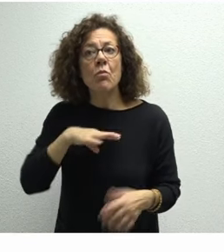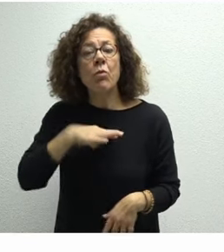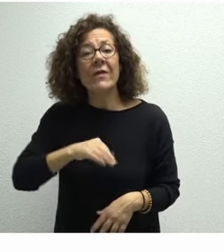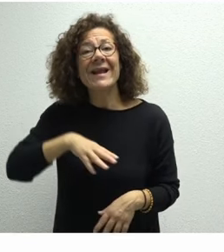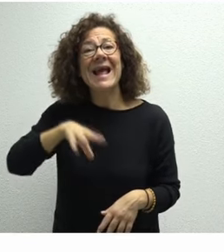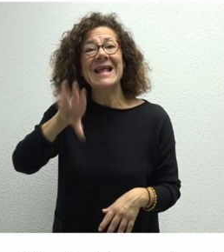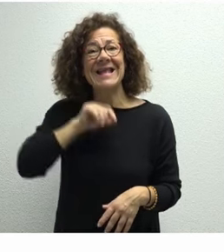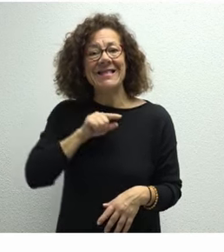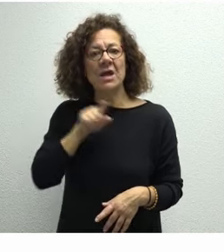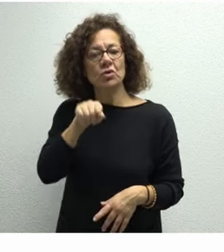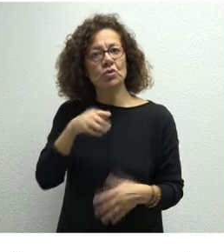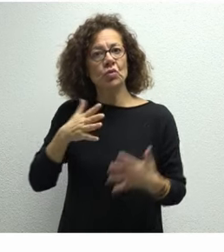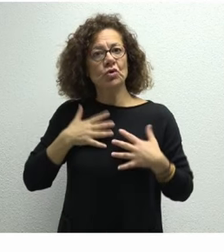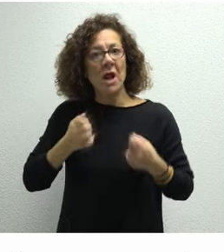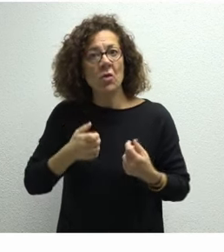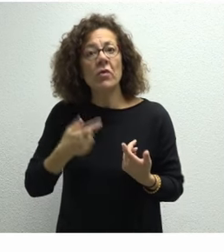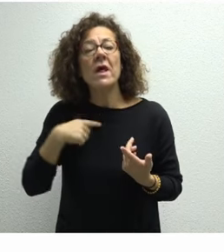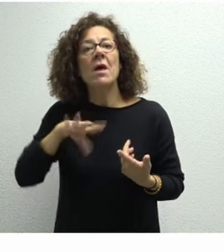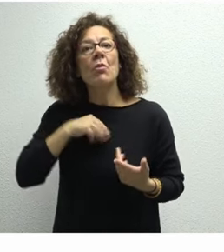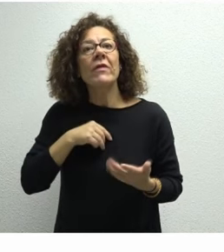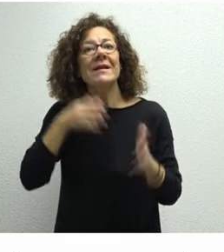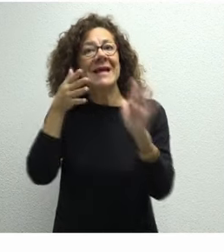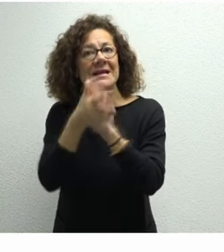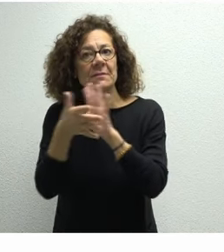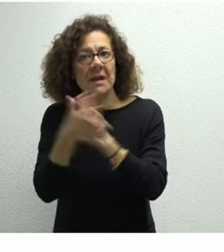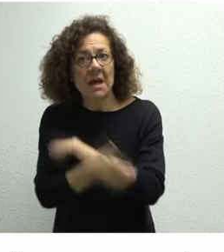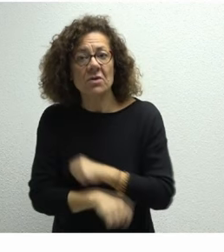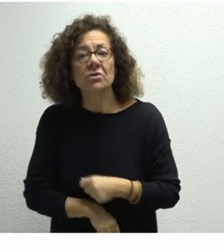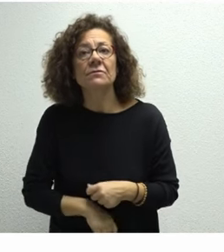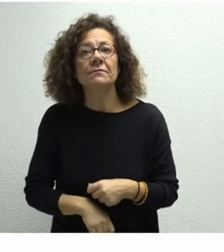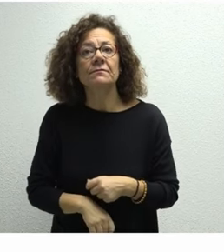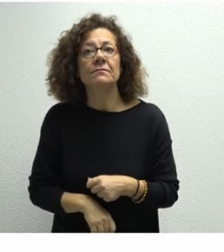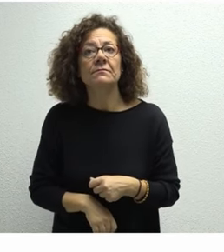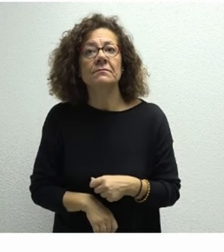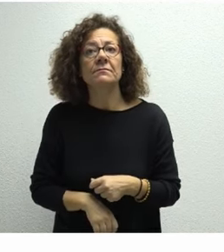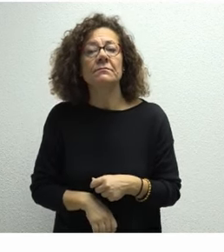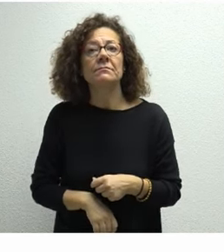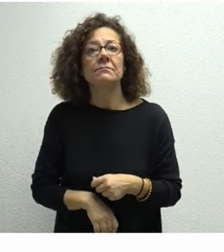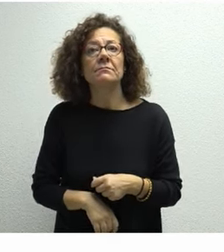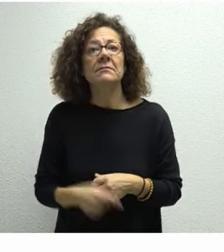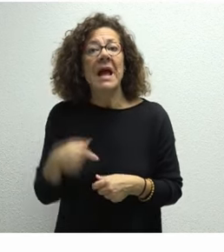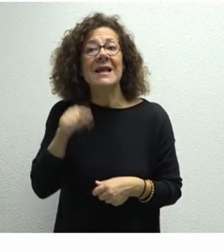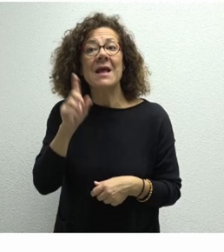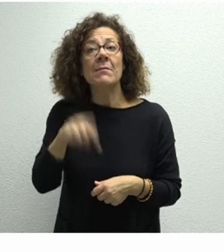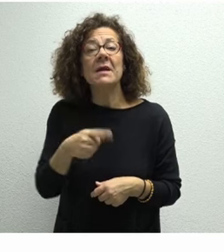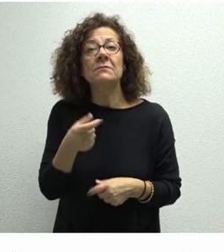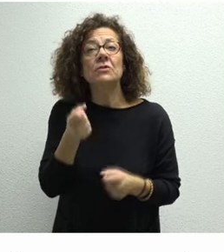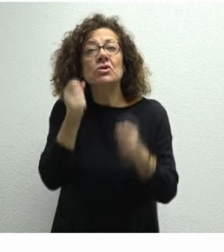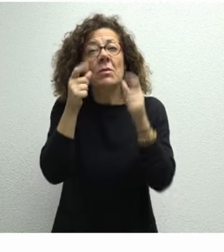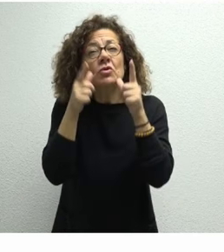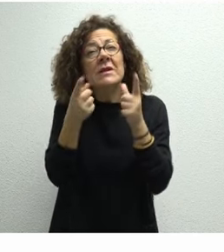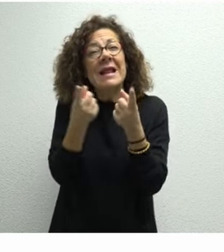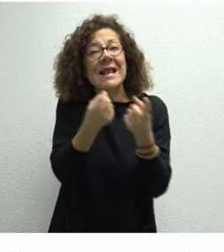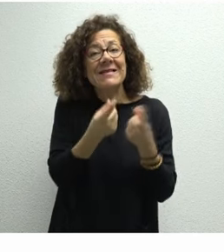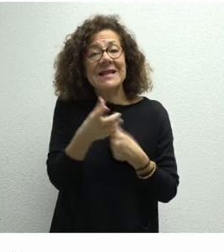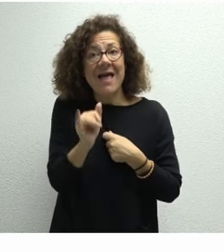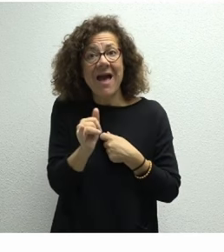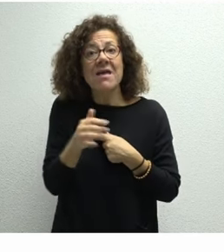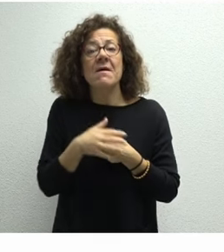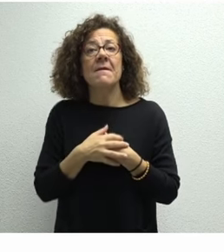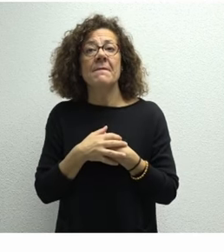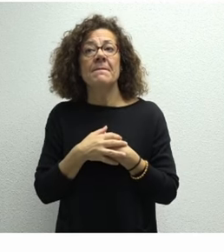comprender el estado de salud y poder comunicárnoslo y eh veíamos que también había una necesidad